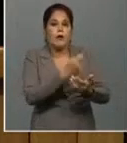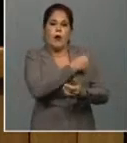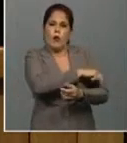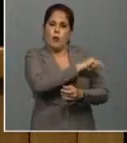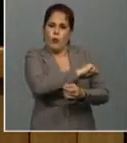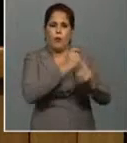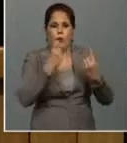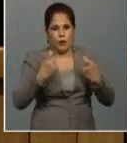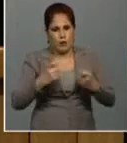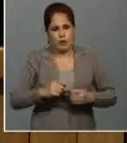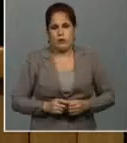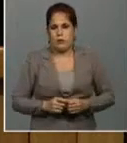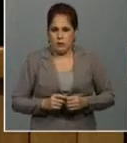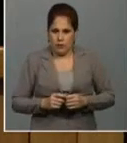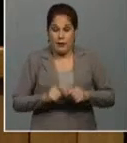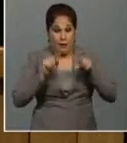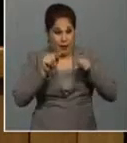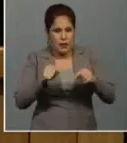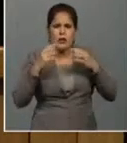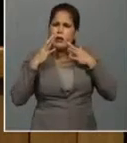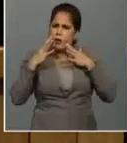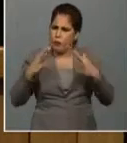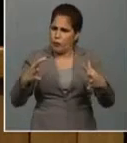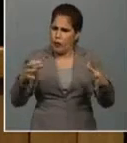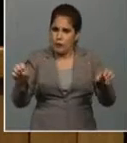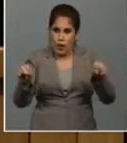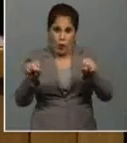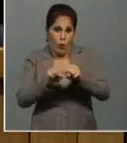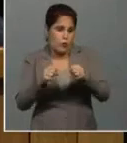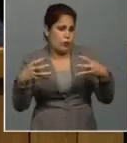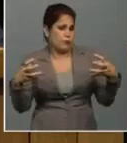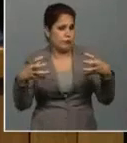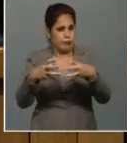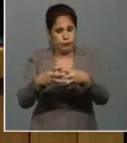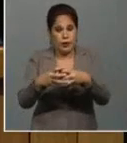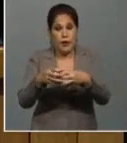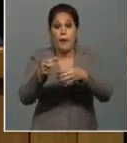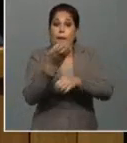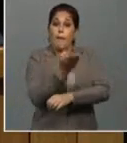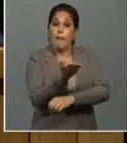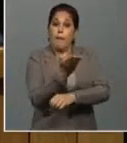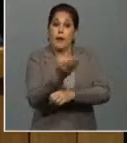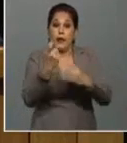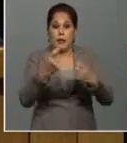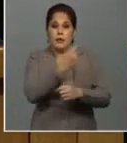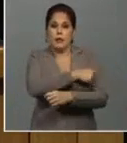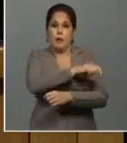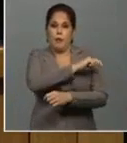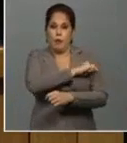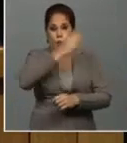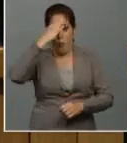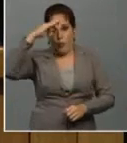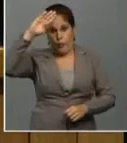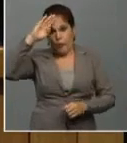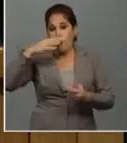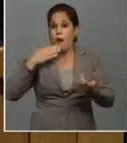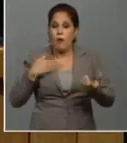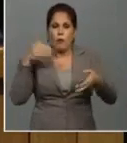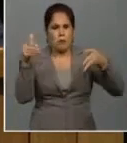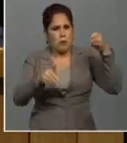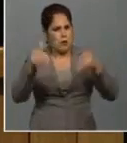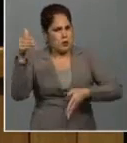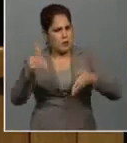efectiva es imprescindible conexión con las demandas y necesidades del pueblo a través de la